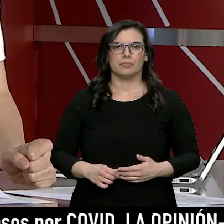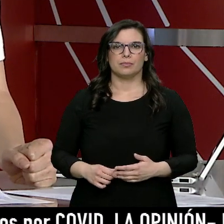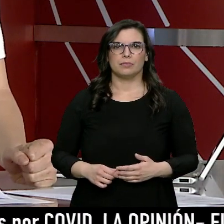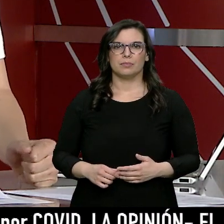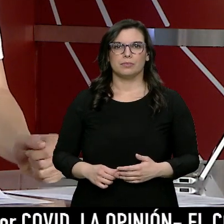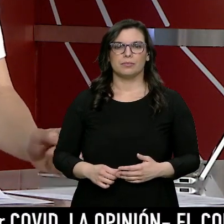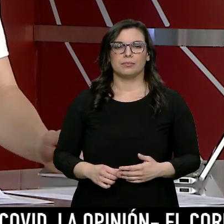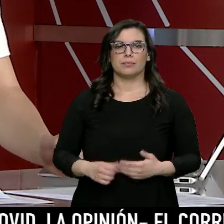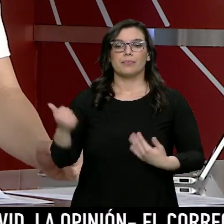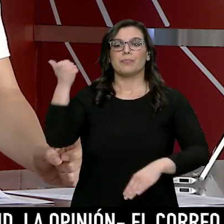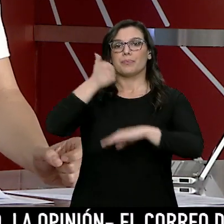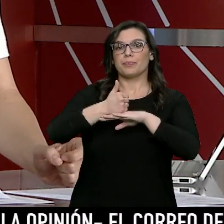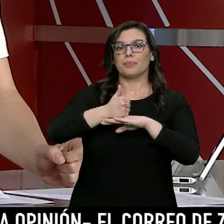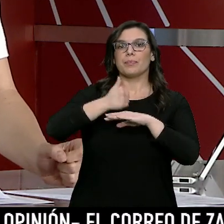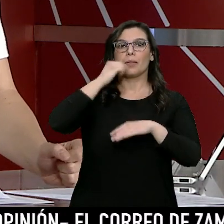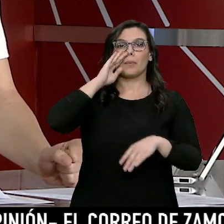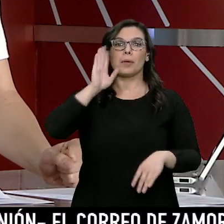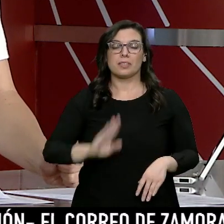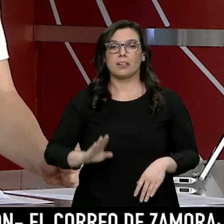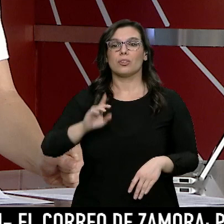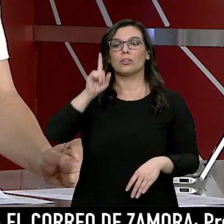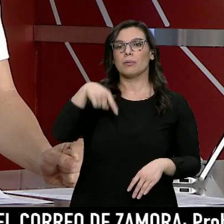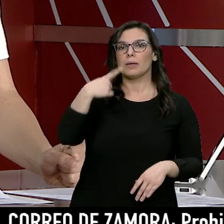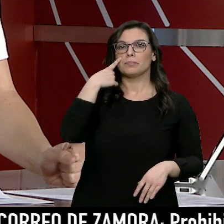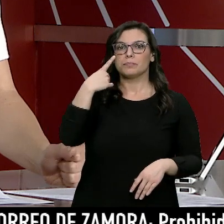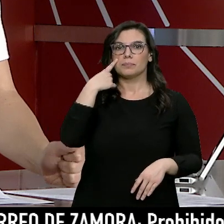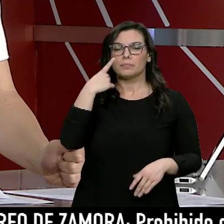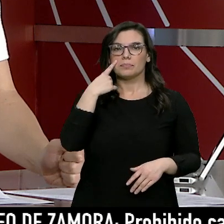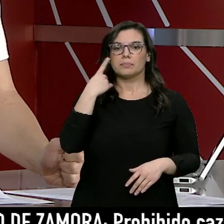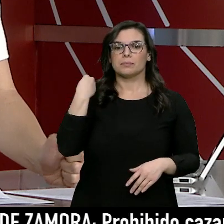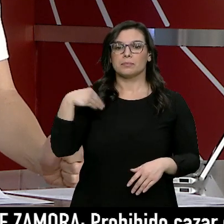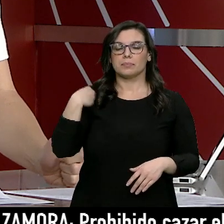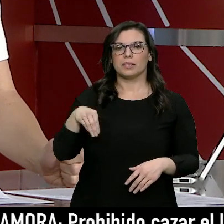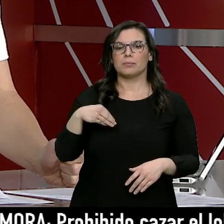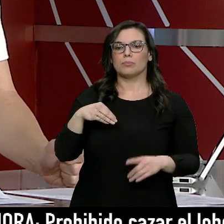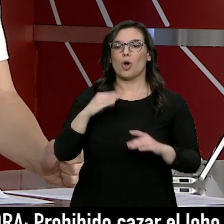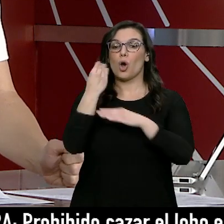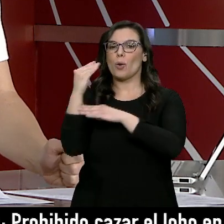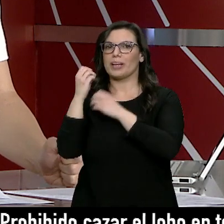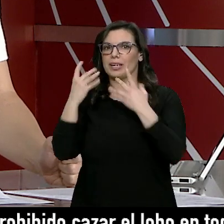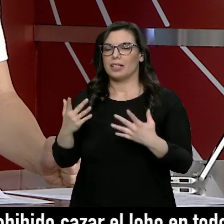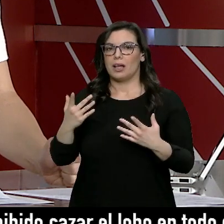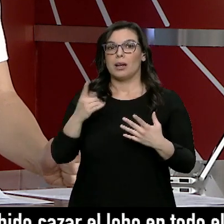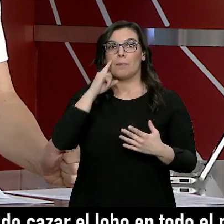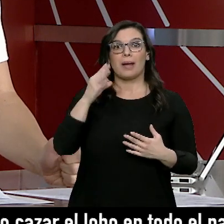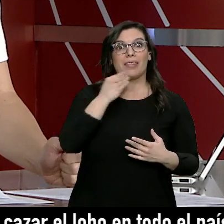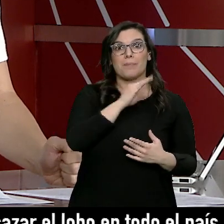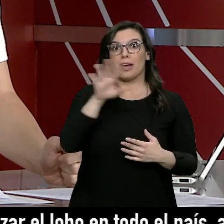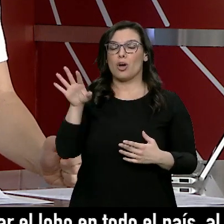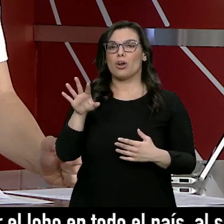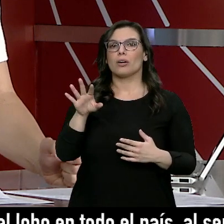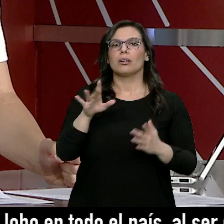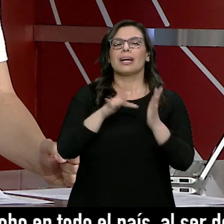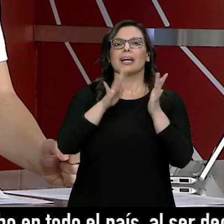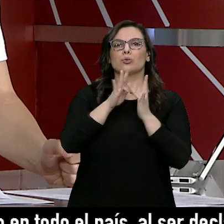El dirigente brasileño también está atento a la evolución de la cantera. Uno de los futbolistas con más proyección es Jesús Palomeque. El